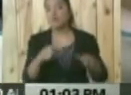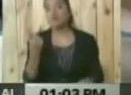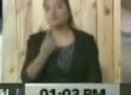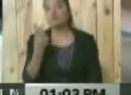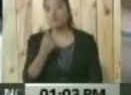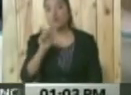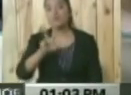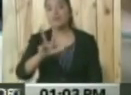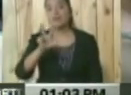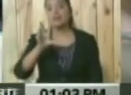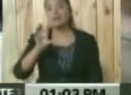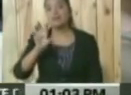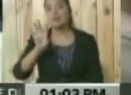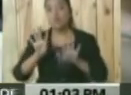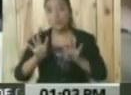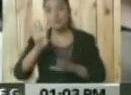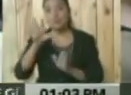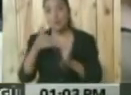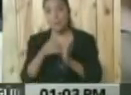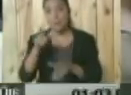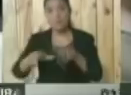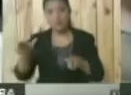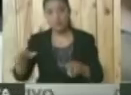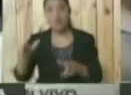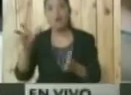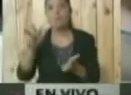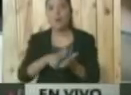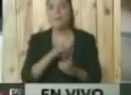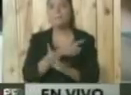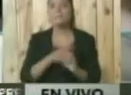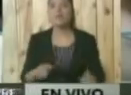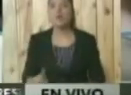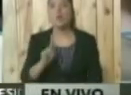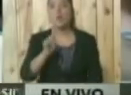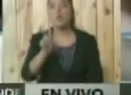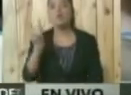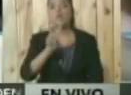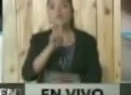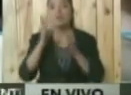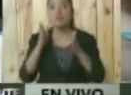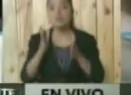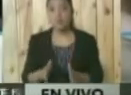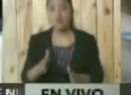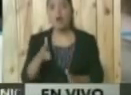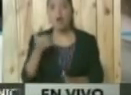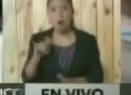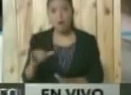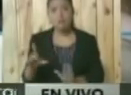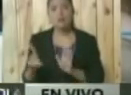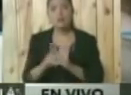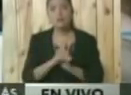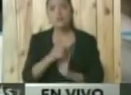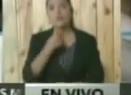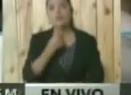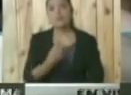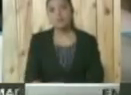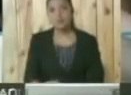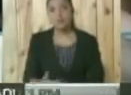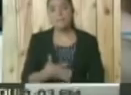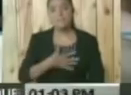solamente 395.000, pero un ciudadano venezolano tiene perfecto derecho de decir, mire,